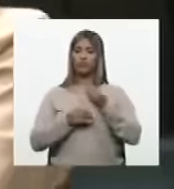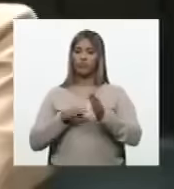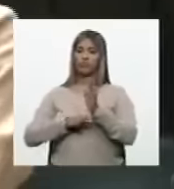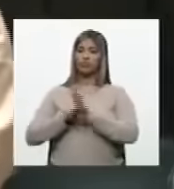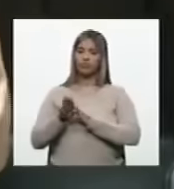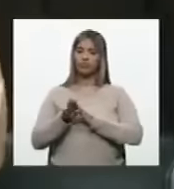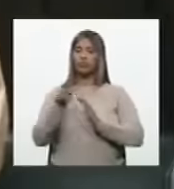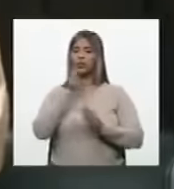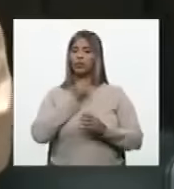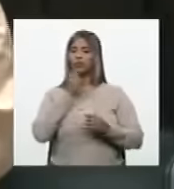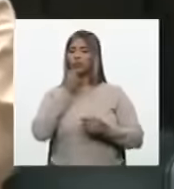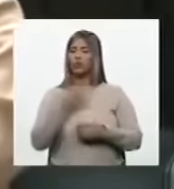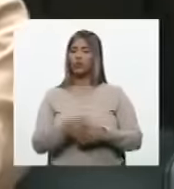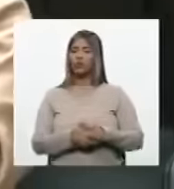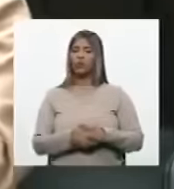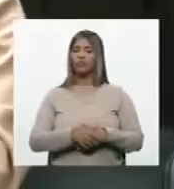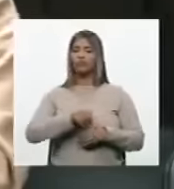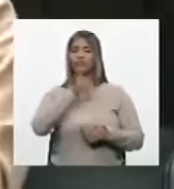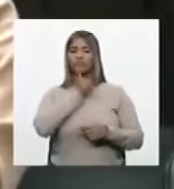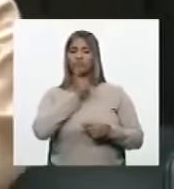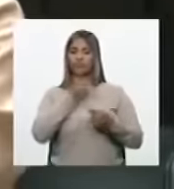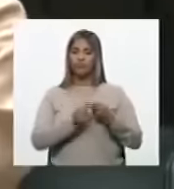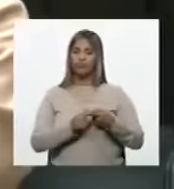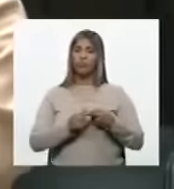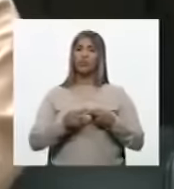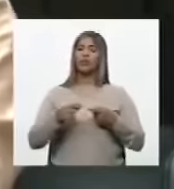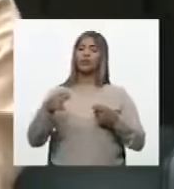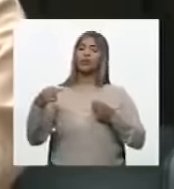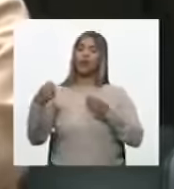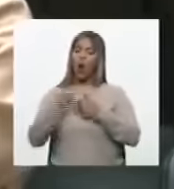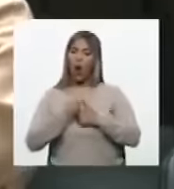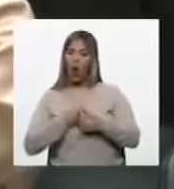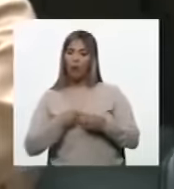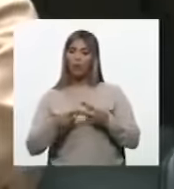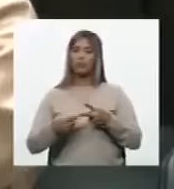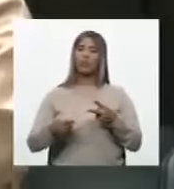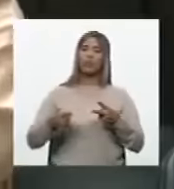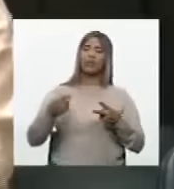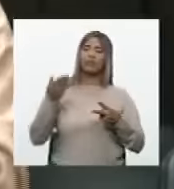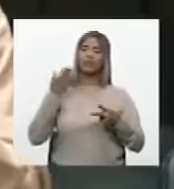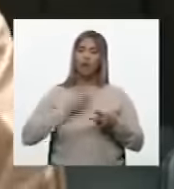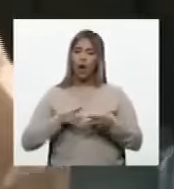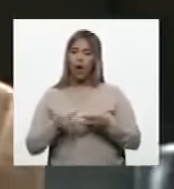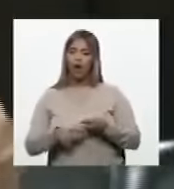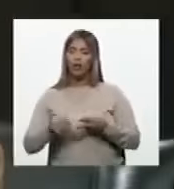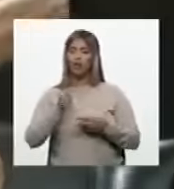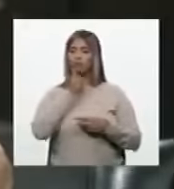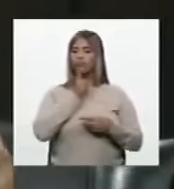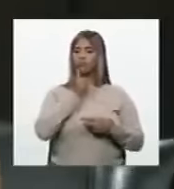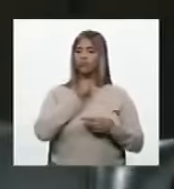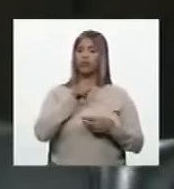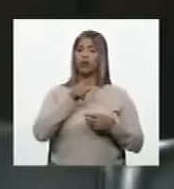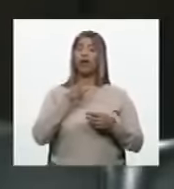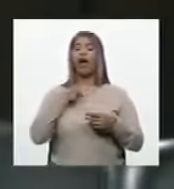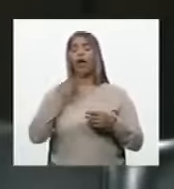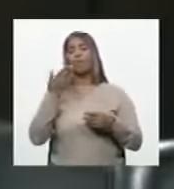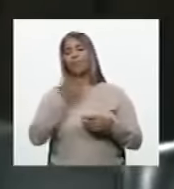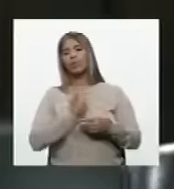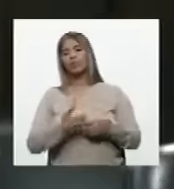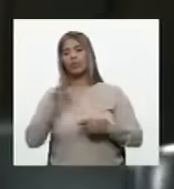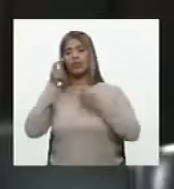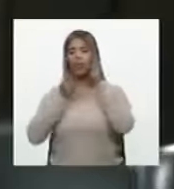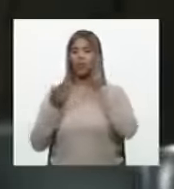resistir. Resistimos intentos de golpe, intentos de magnicidio, resistimos la partida del